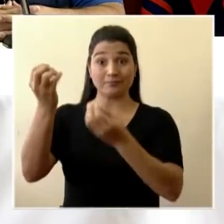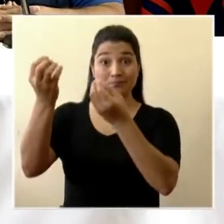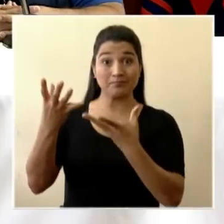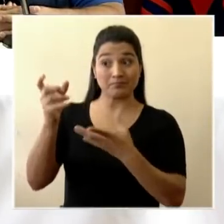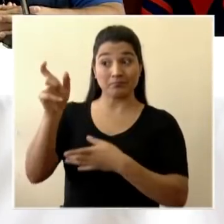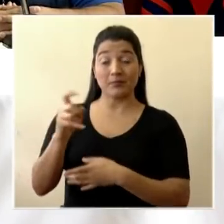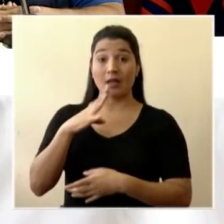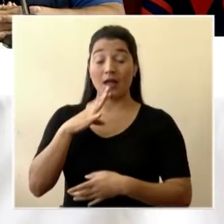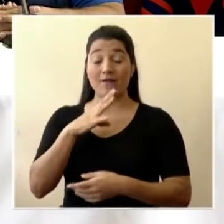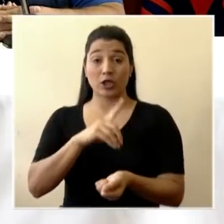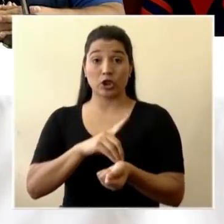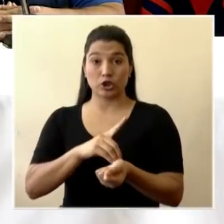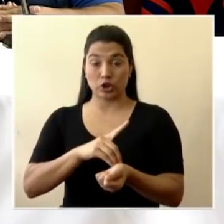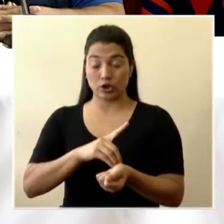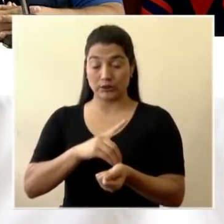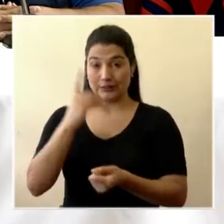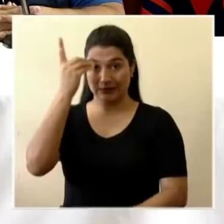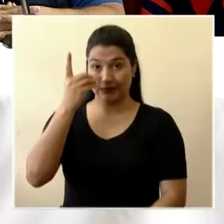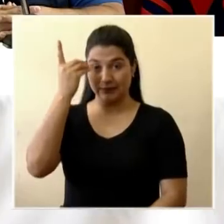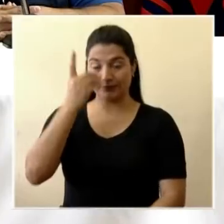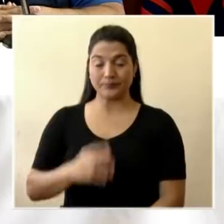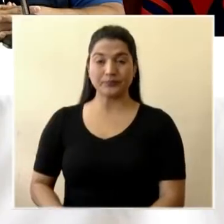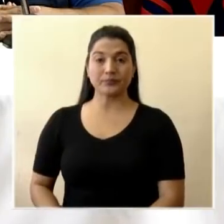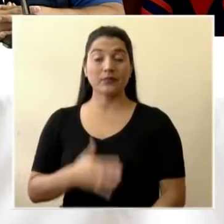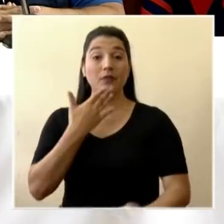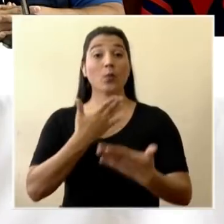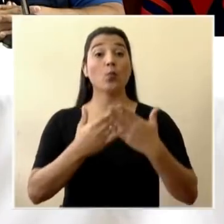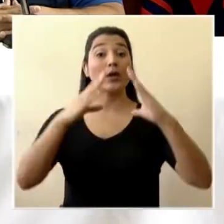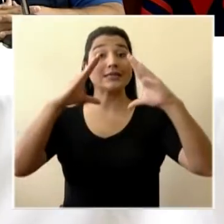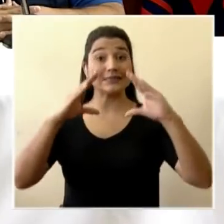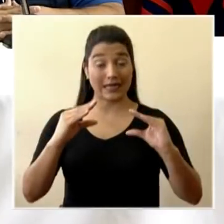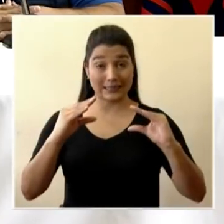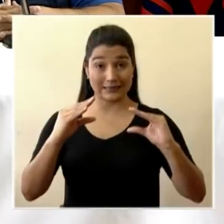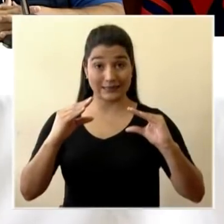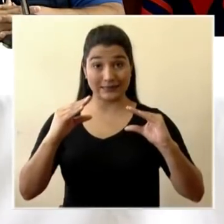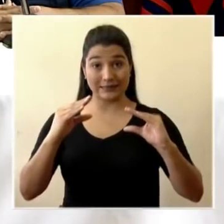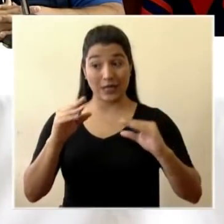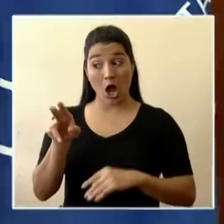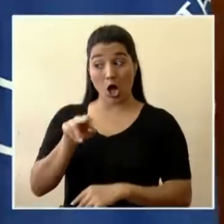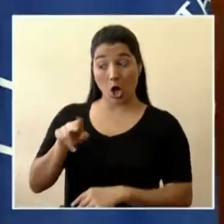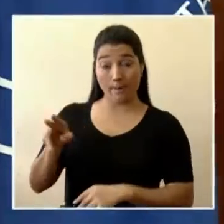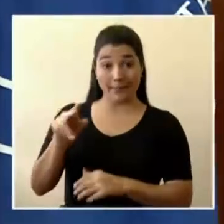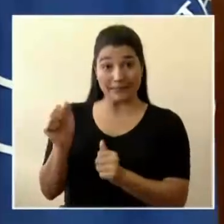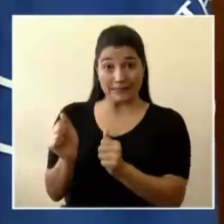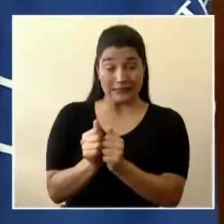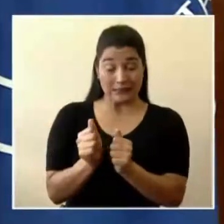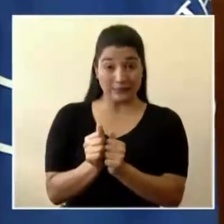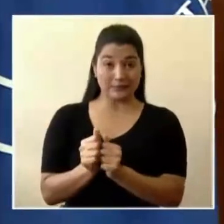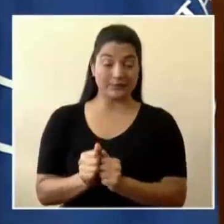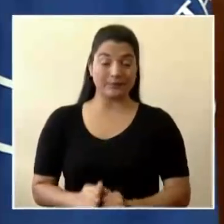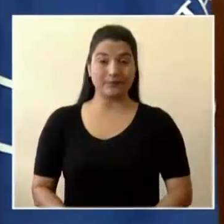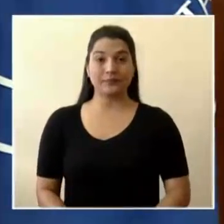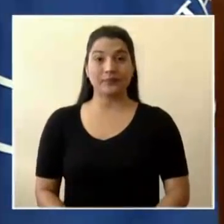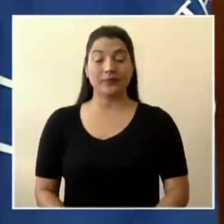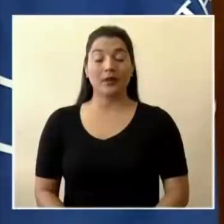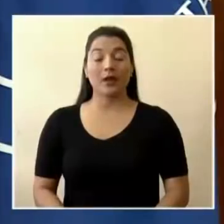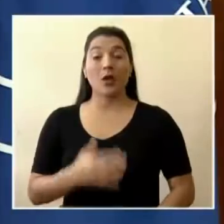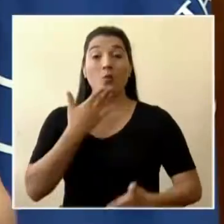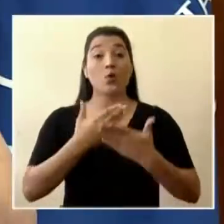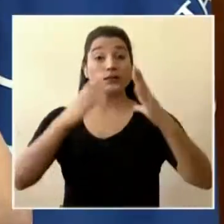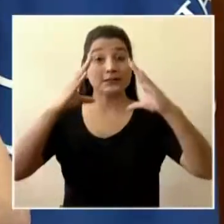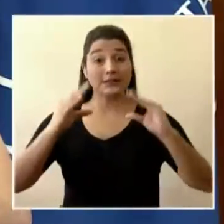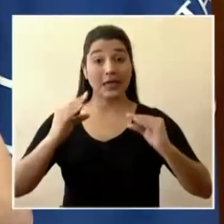parte del doctor Salas. Bueno, muy buenas tardes a los dos compañeros de gobierno, todas